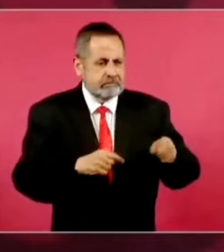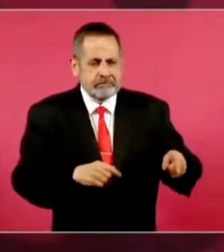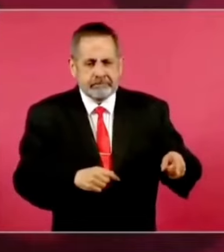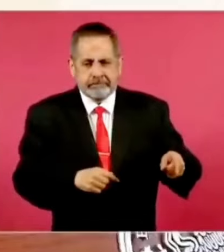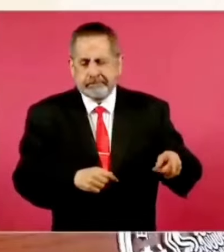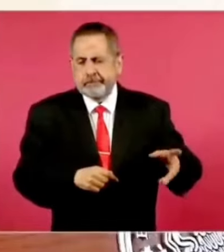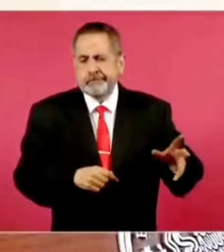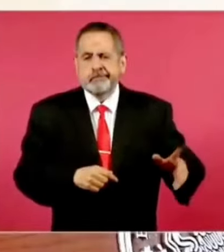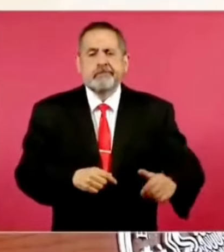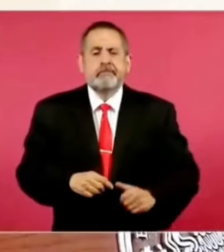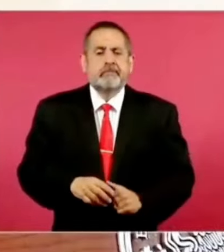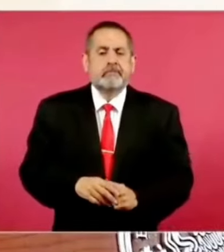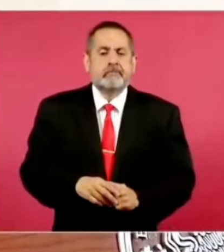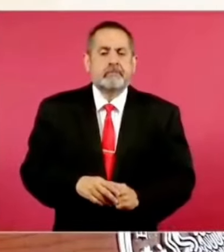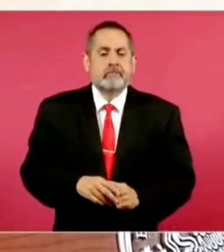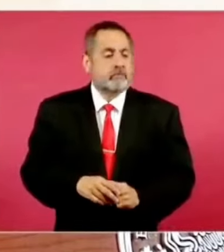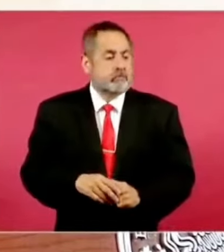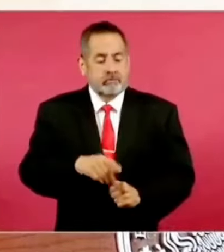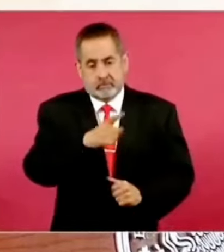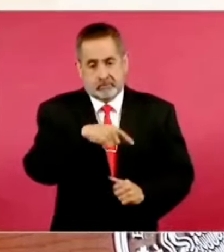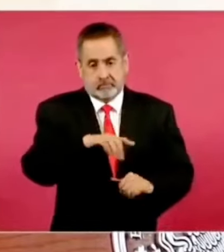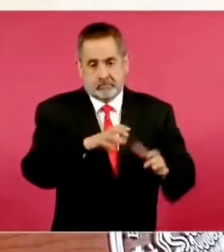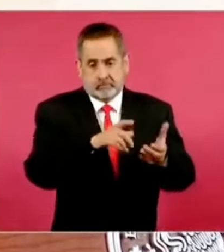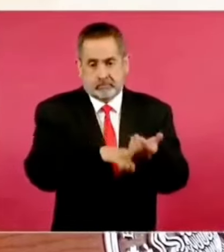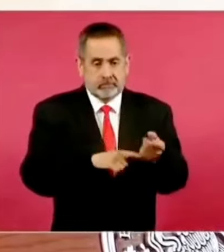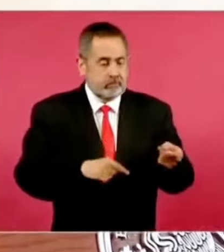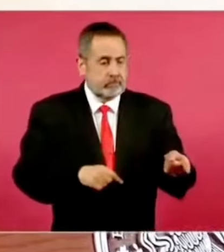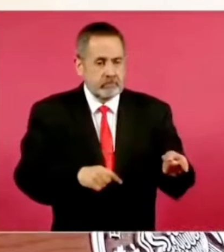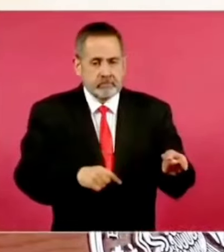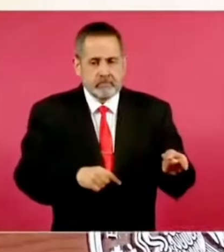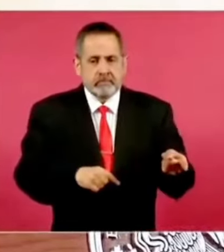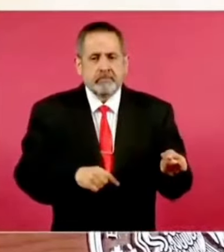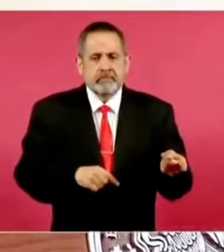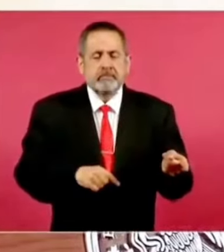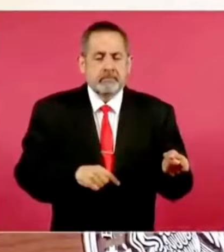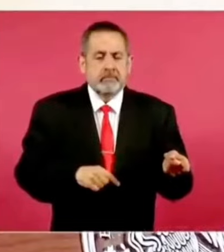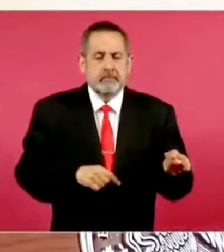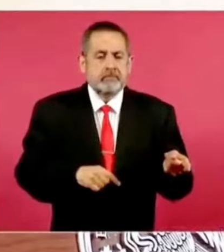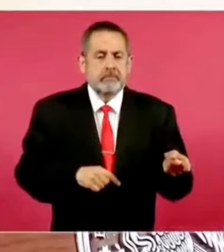y si ellos tienen sospechas